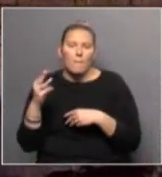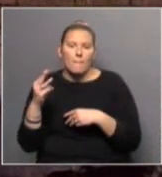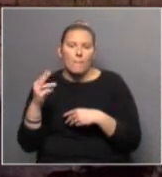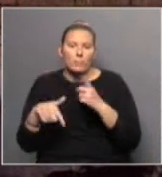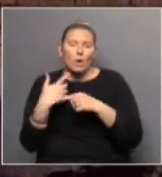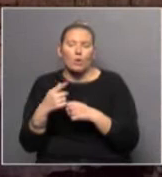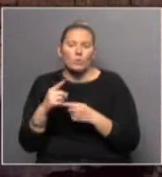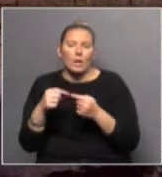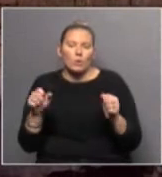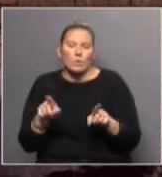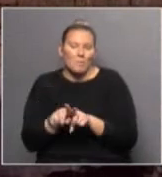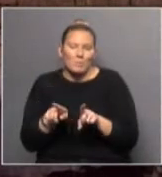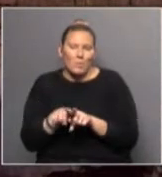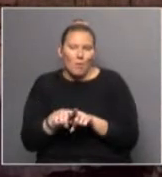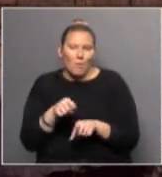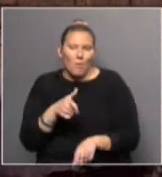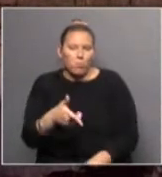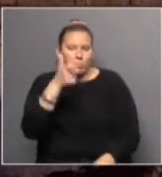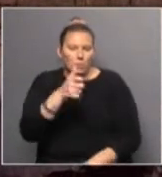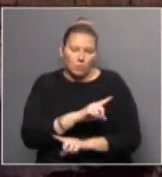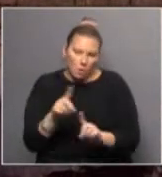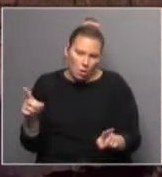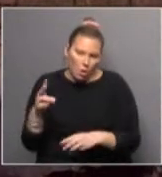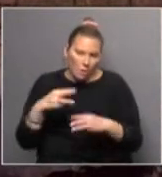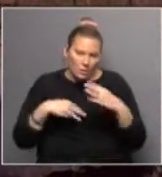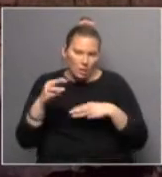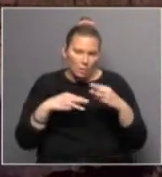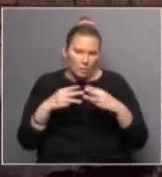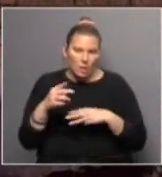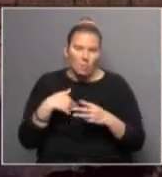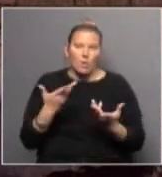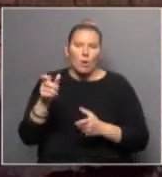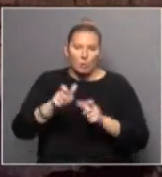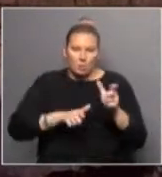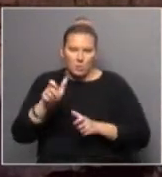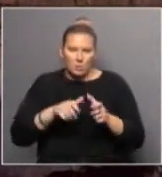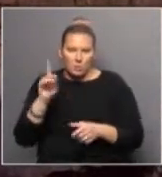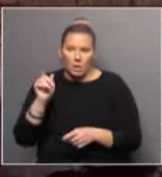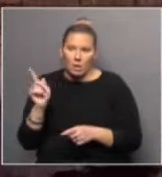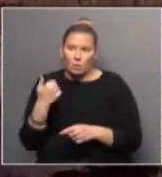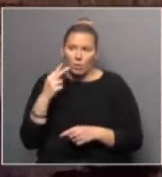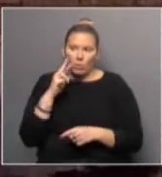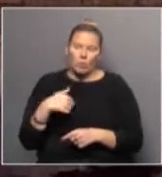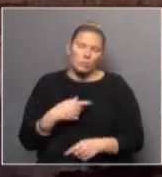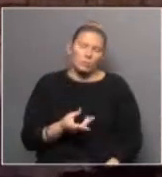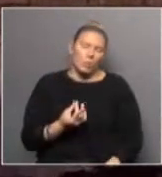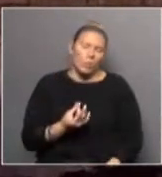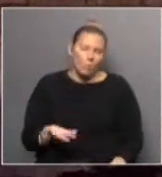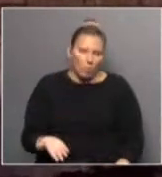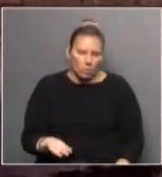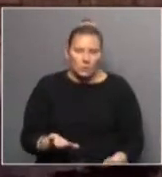está hablando de otra cosa que no es exactamente pegarle un chumbazo a nadie, y menos cuando ves la clase de gente que está en Peyote, que somos todos unos palomas y unos